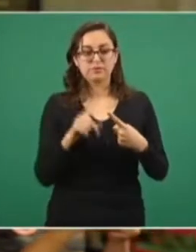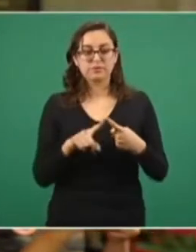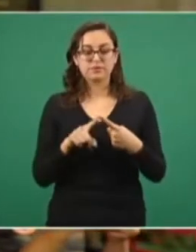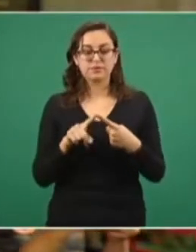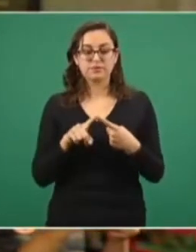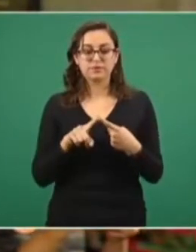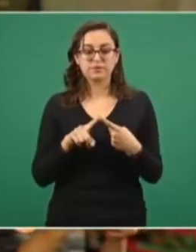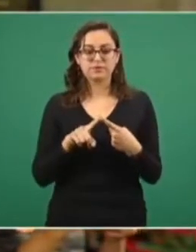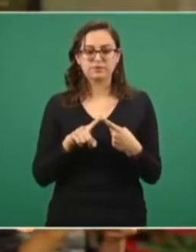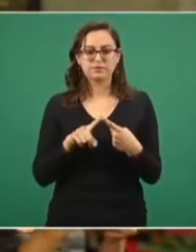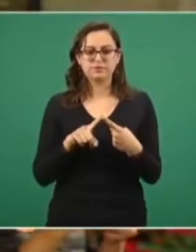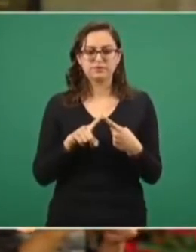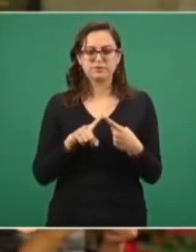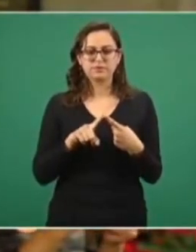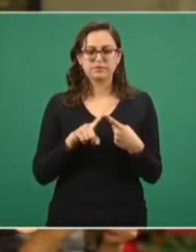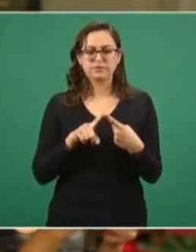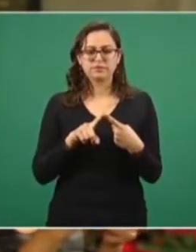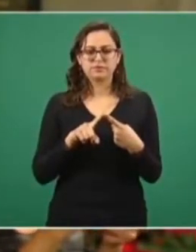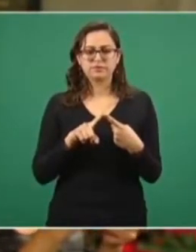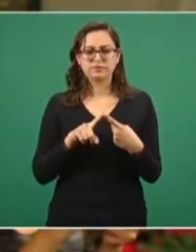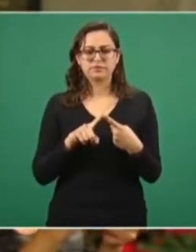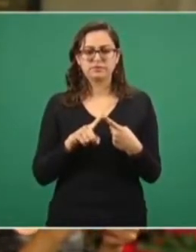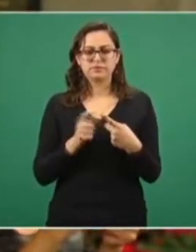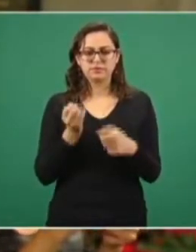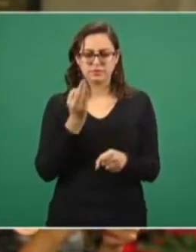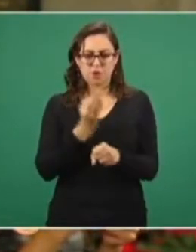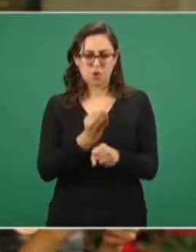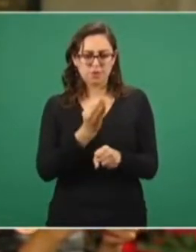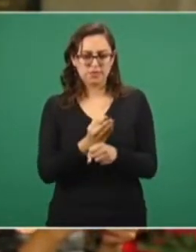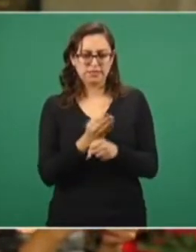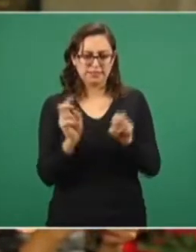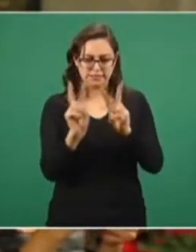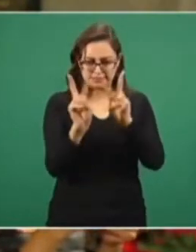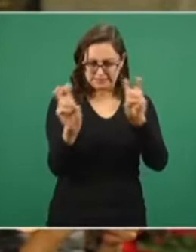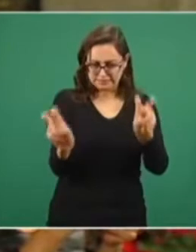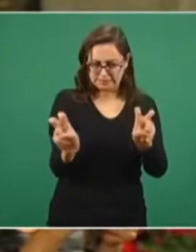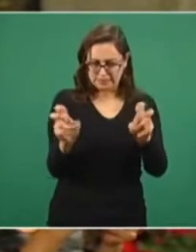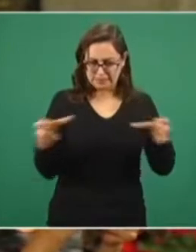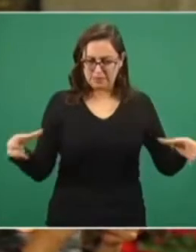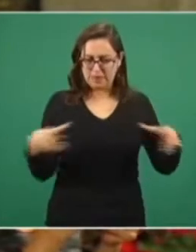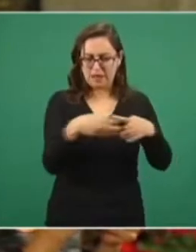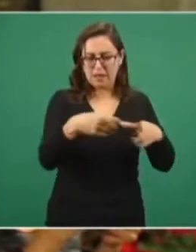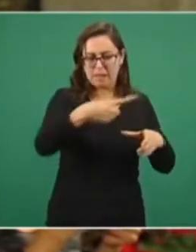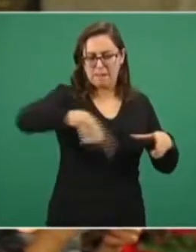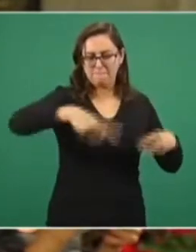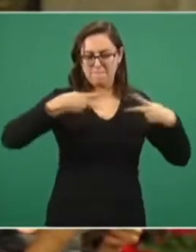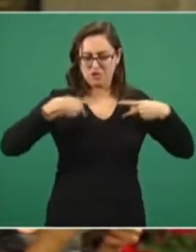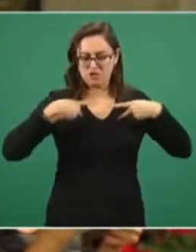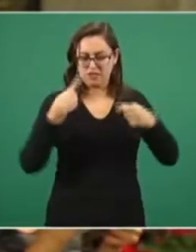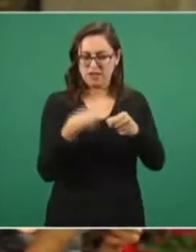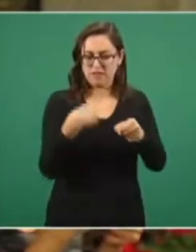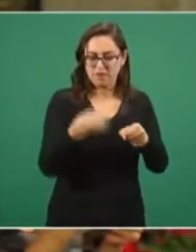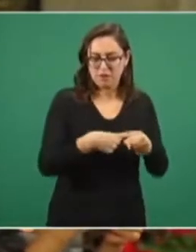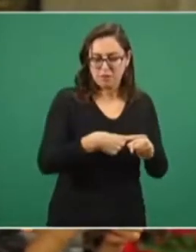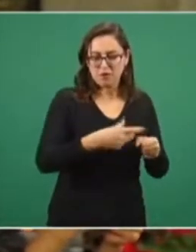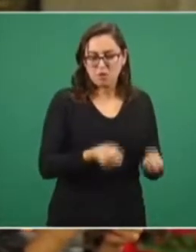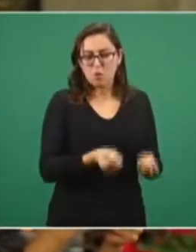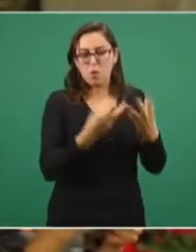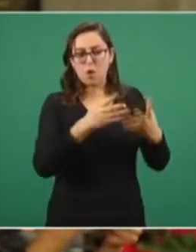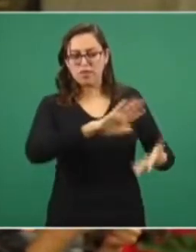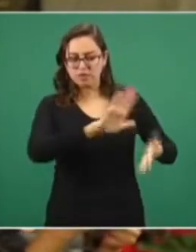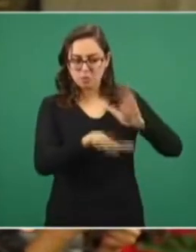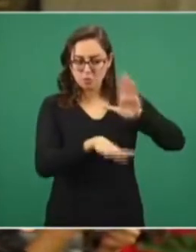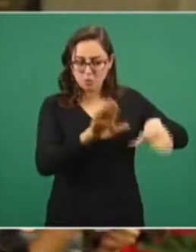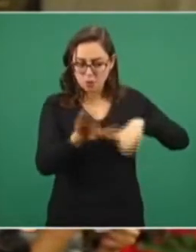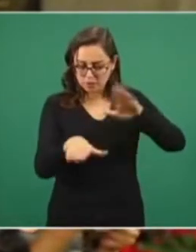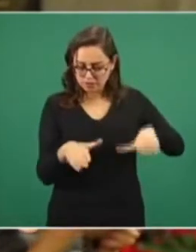hablando ustedes de precisamente de este índice de letalidad, de este número de muertes, pero quisiera saber, o no, si no lo han